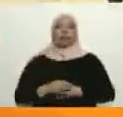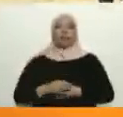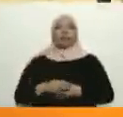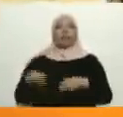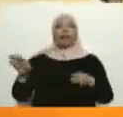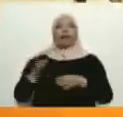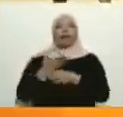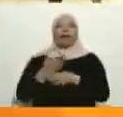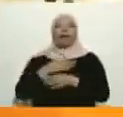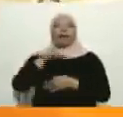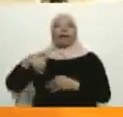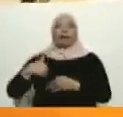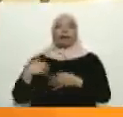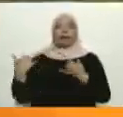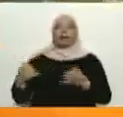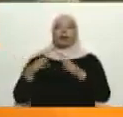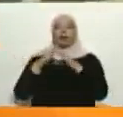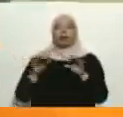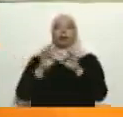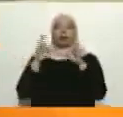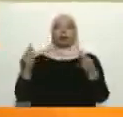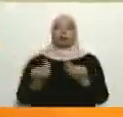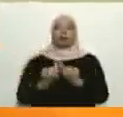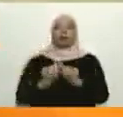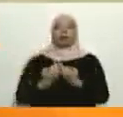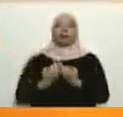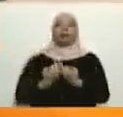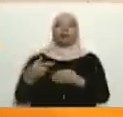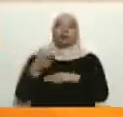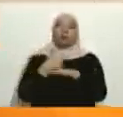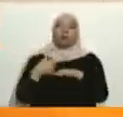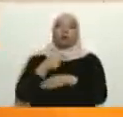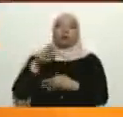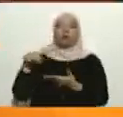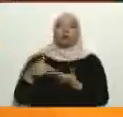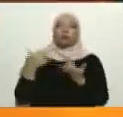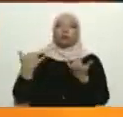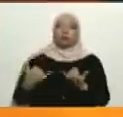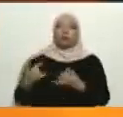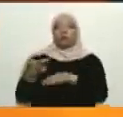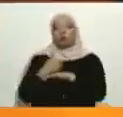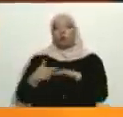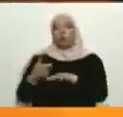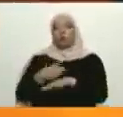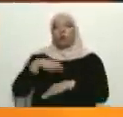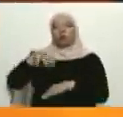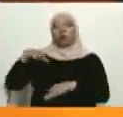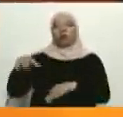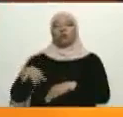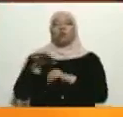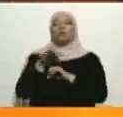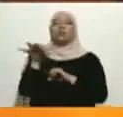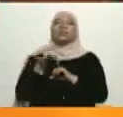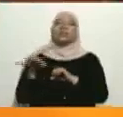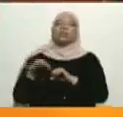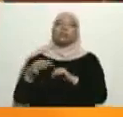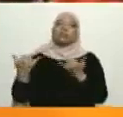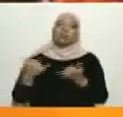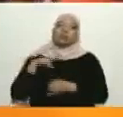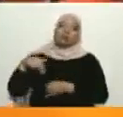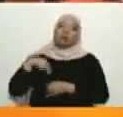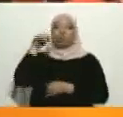una coordinación entre todas las instituciones tanto del gobierno nacional como el gobierno regional y municipal con